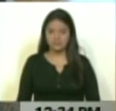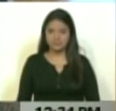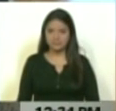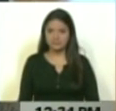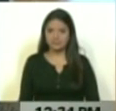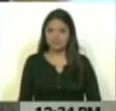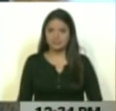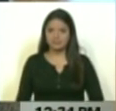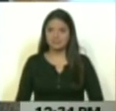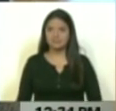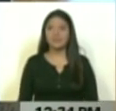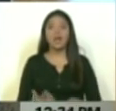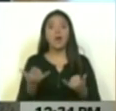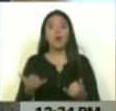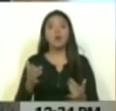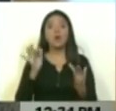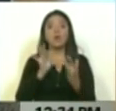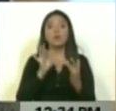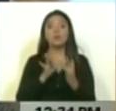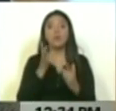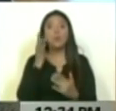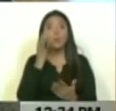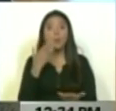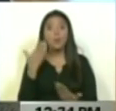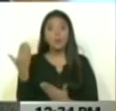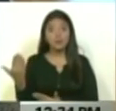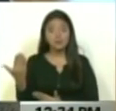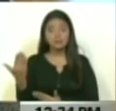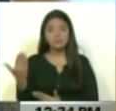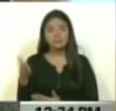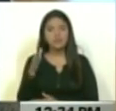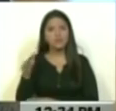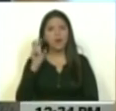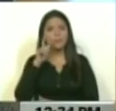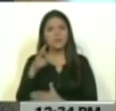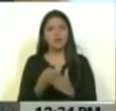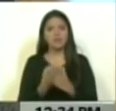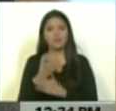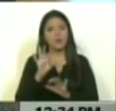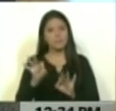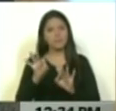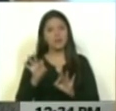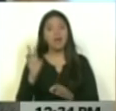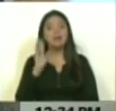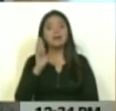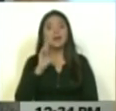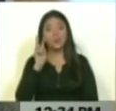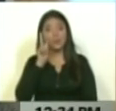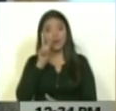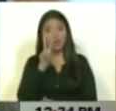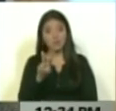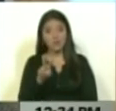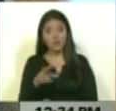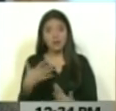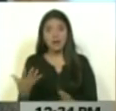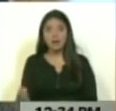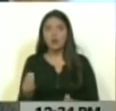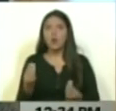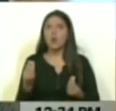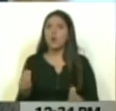Bien, a esta hora vamos a hacer contacto con Javiene Chirino, ella se encuentra en el Palacio de Miraflores, específicamente en Radio Miraflores, para ver cómo se